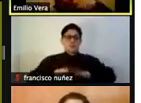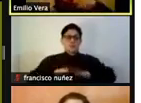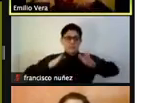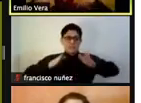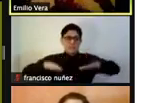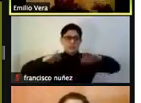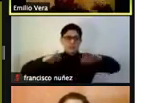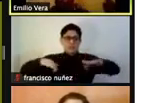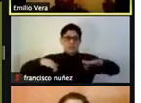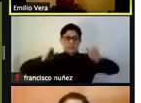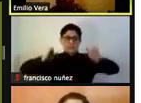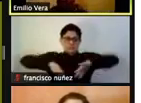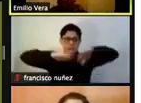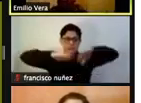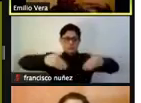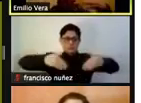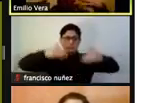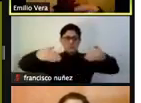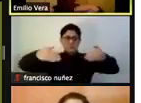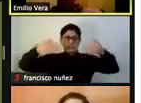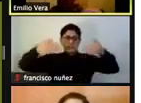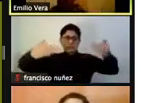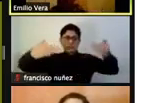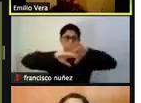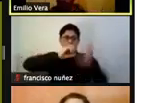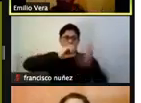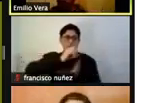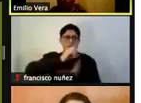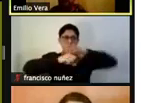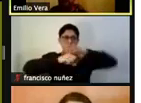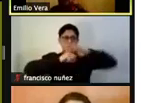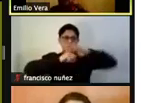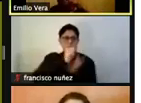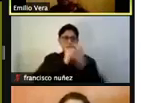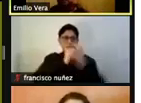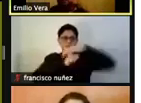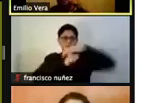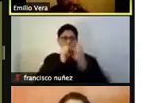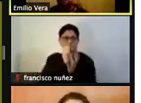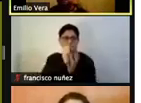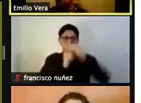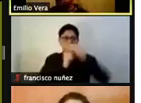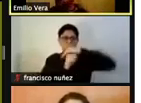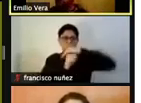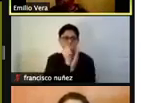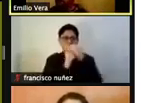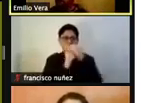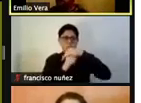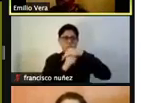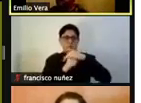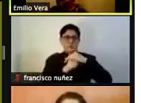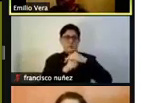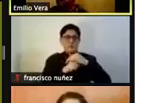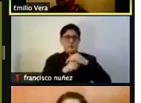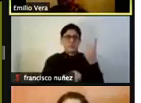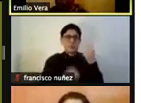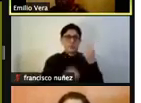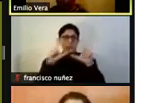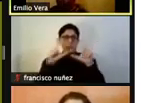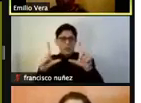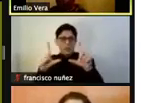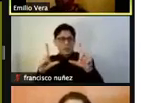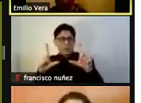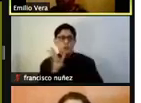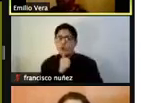del subsuelo, y producen segundas imágenes que no son reales, o sea, son reverberaciones